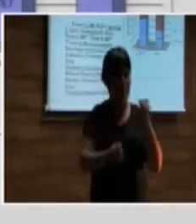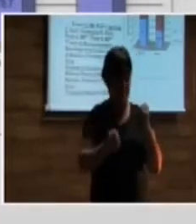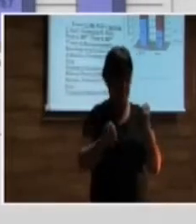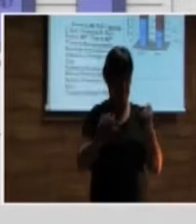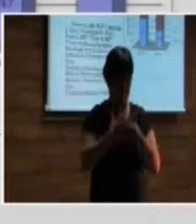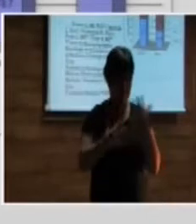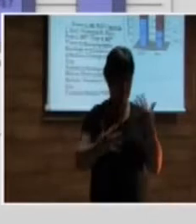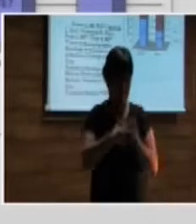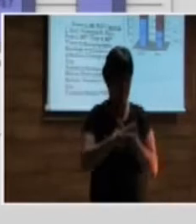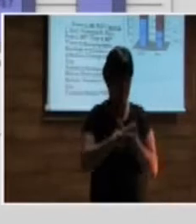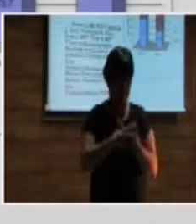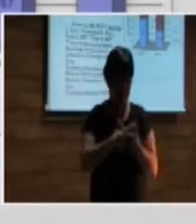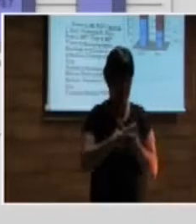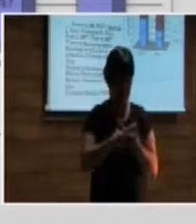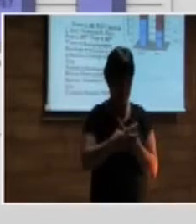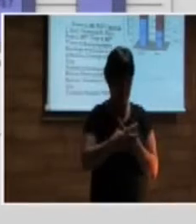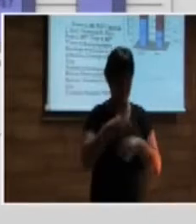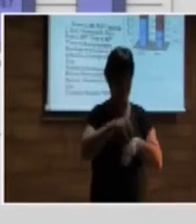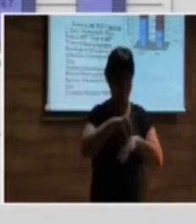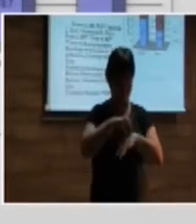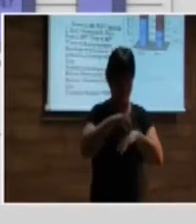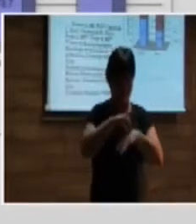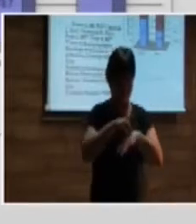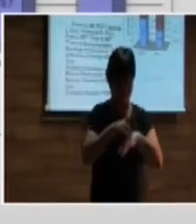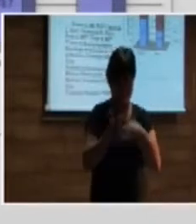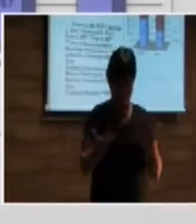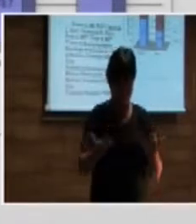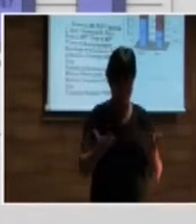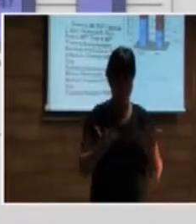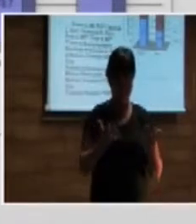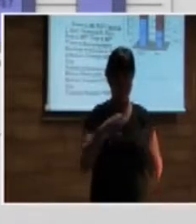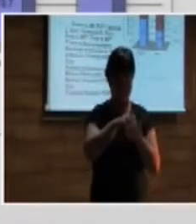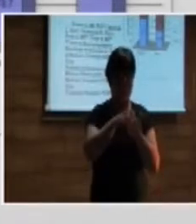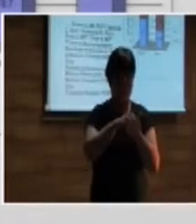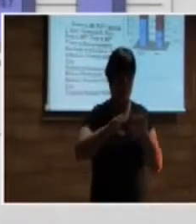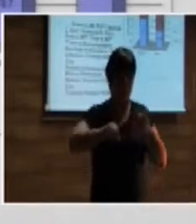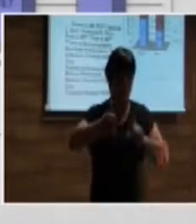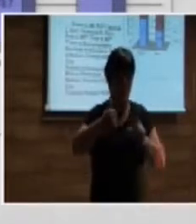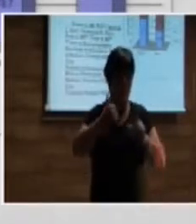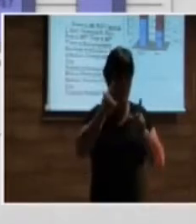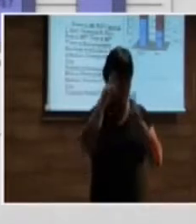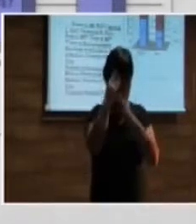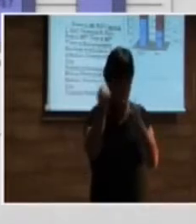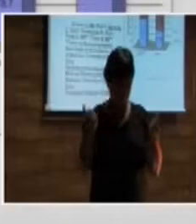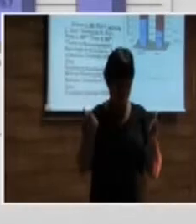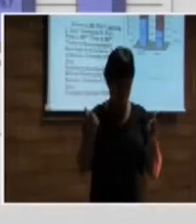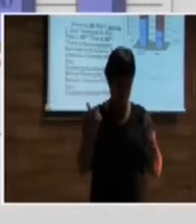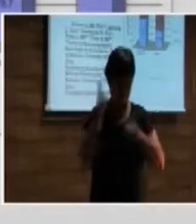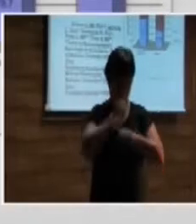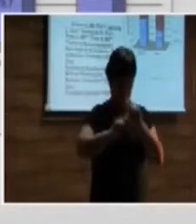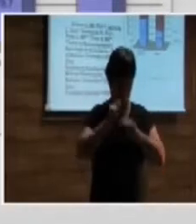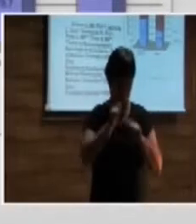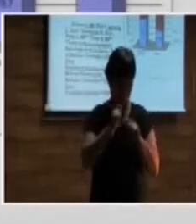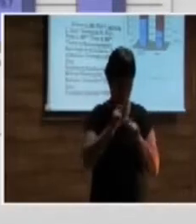en el Congreso Internacional de Alzheimer, de Alzheimer Association,